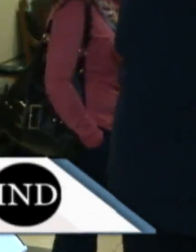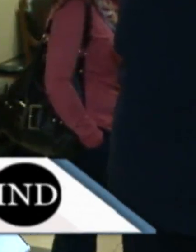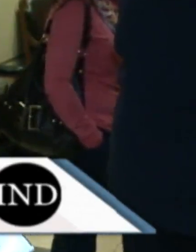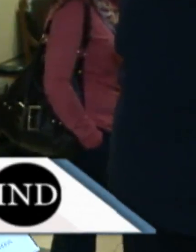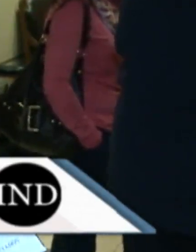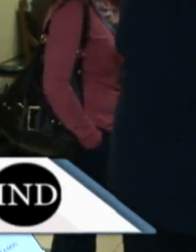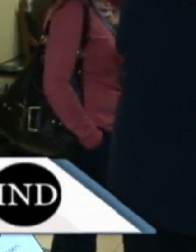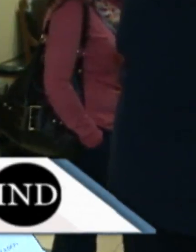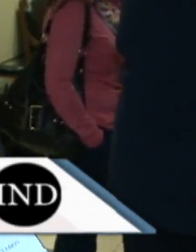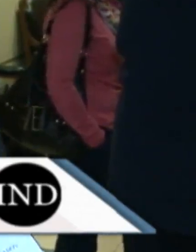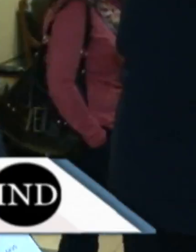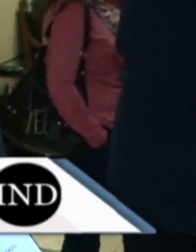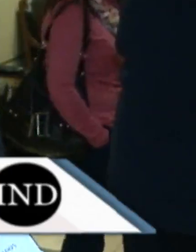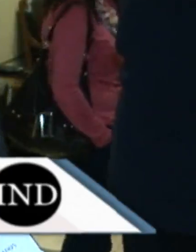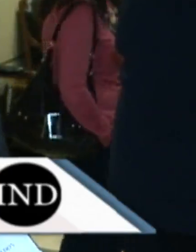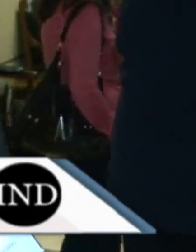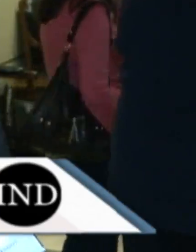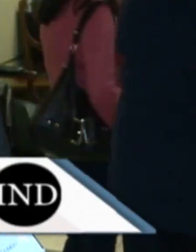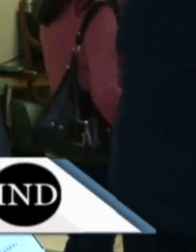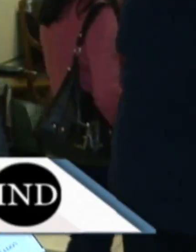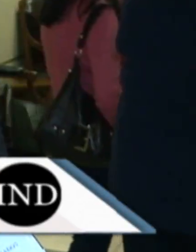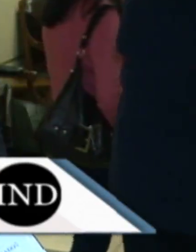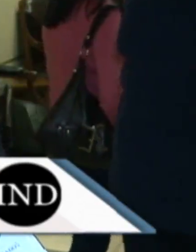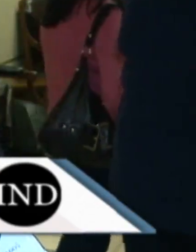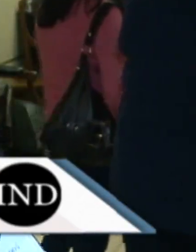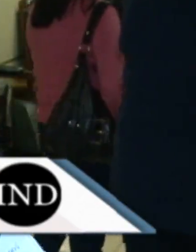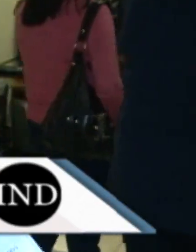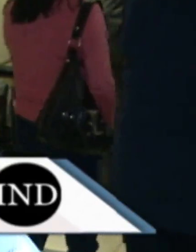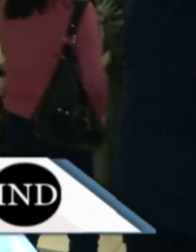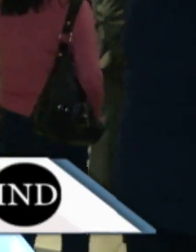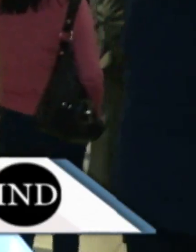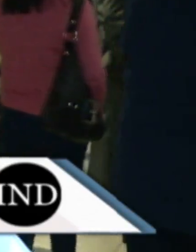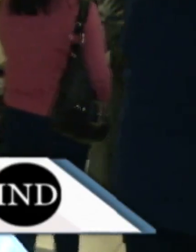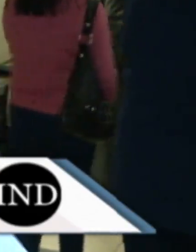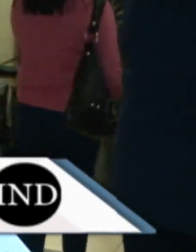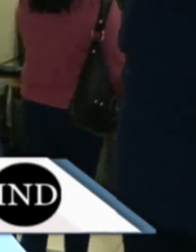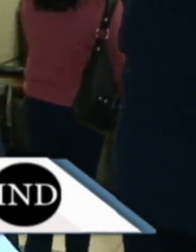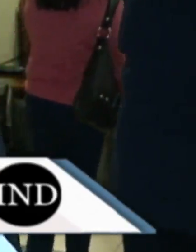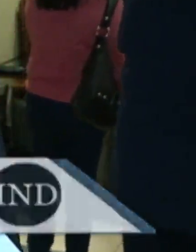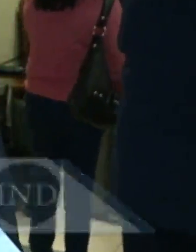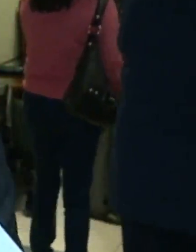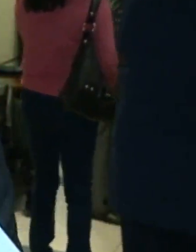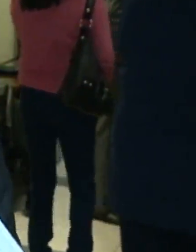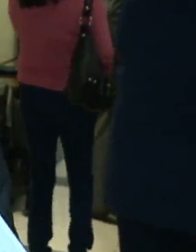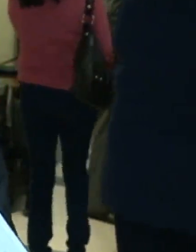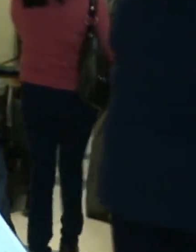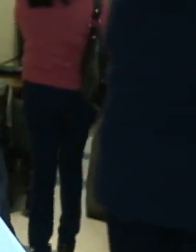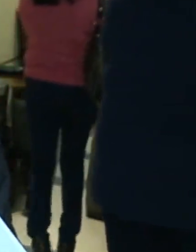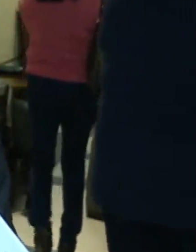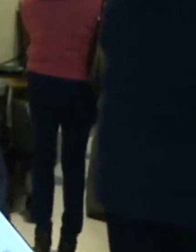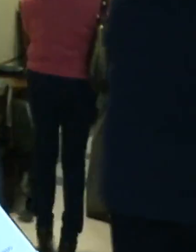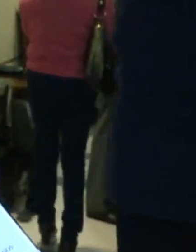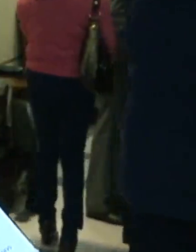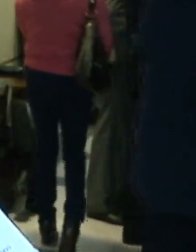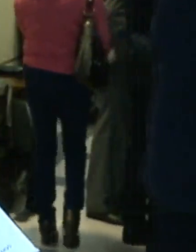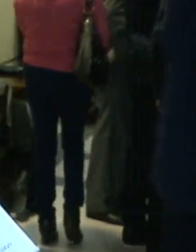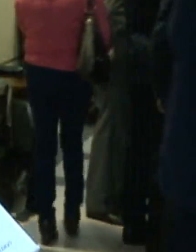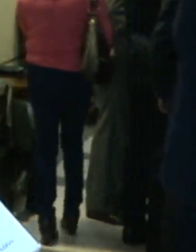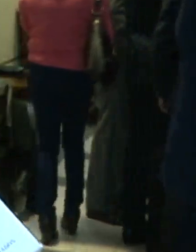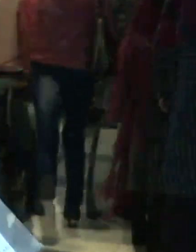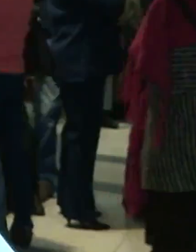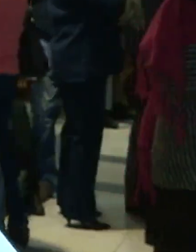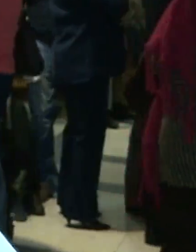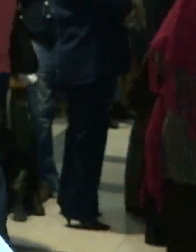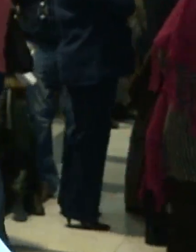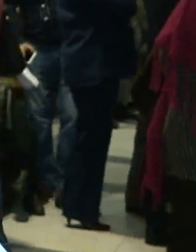nueve años estamos hablando de 18 mil beneficiarios potenciales es decir un promedio de dos mil por